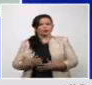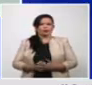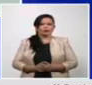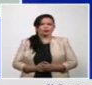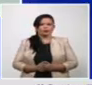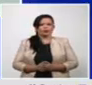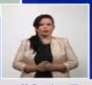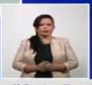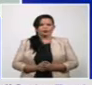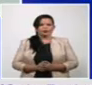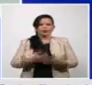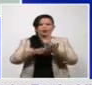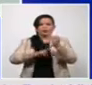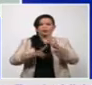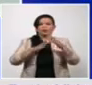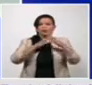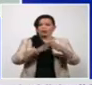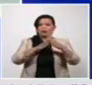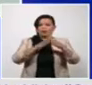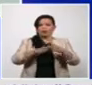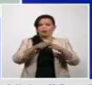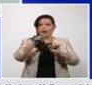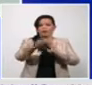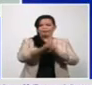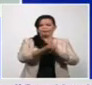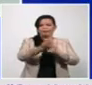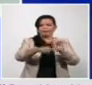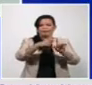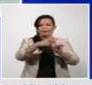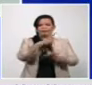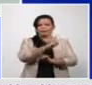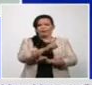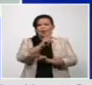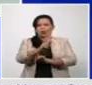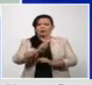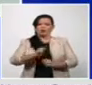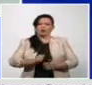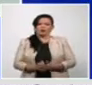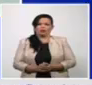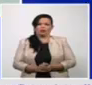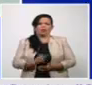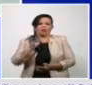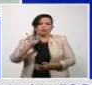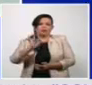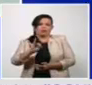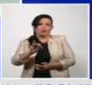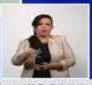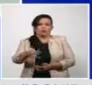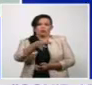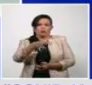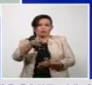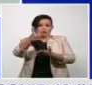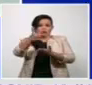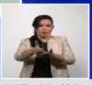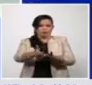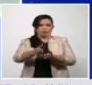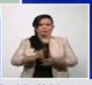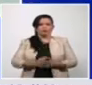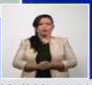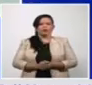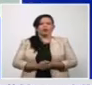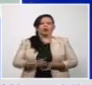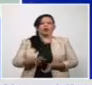En Granma se diagnostican 11 casos autóctonos, 7 del municipio Bayamo y 4 del